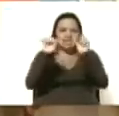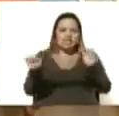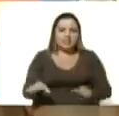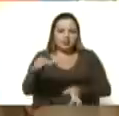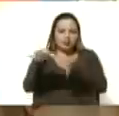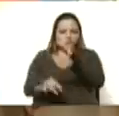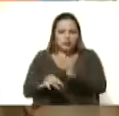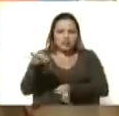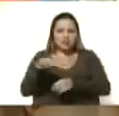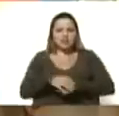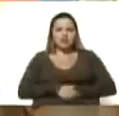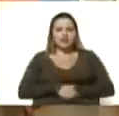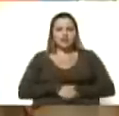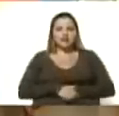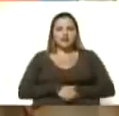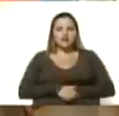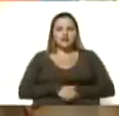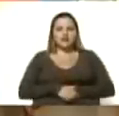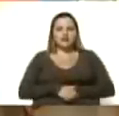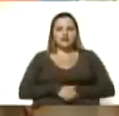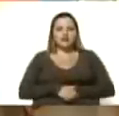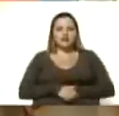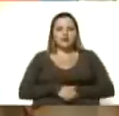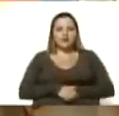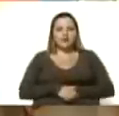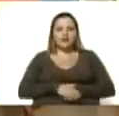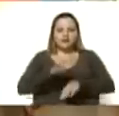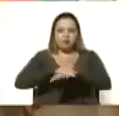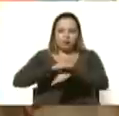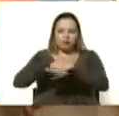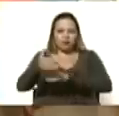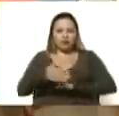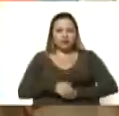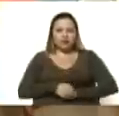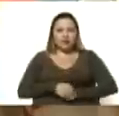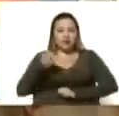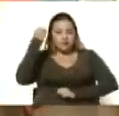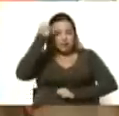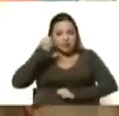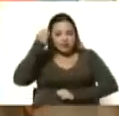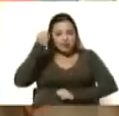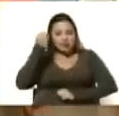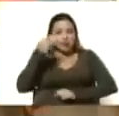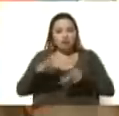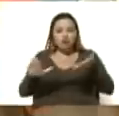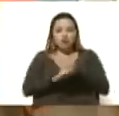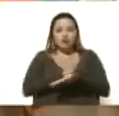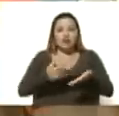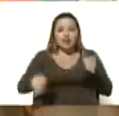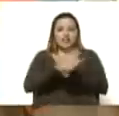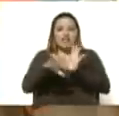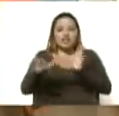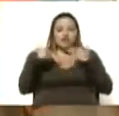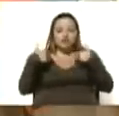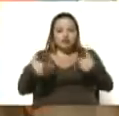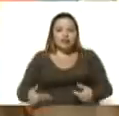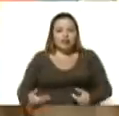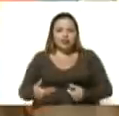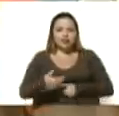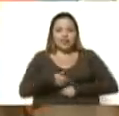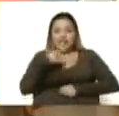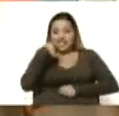justicia, porque la doctrina de los derechos humanos revela que si usted dice